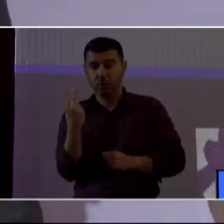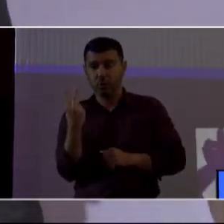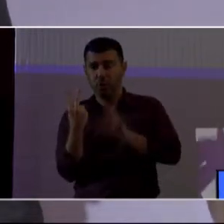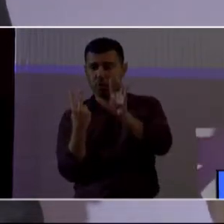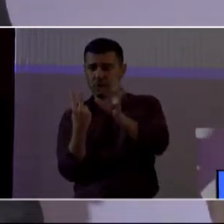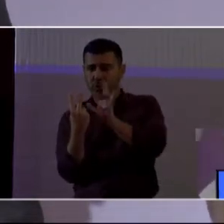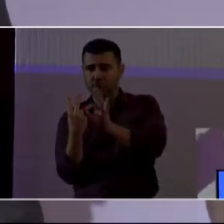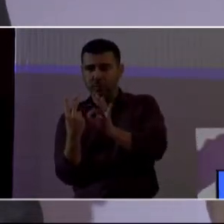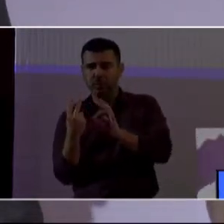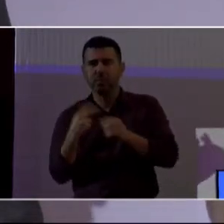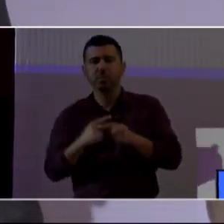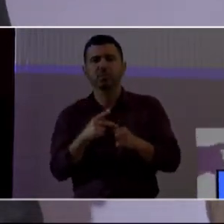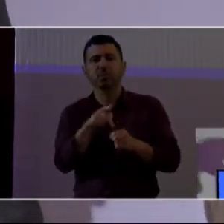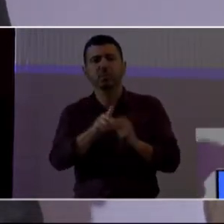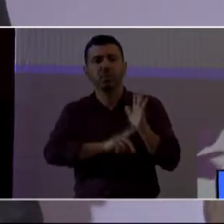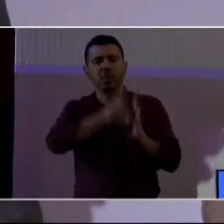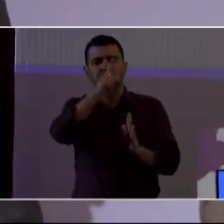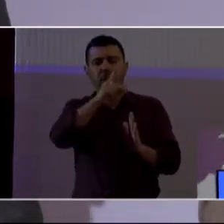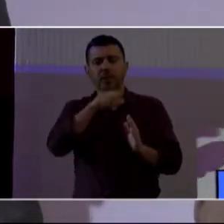del territorio